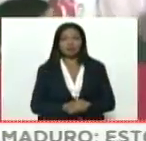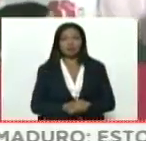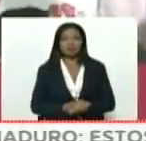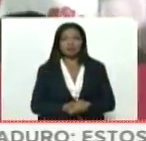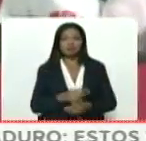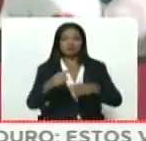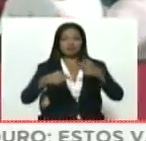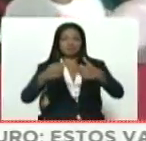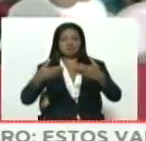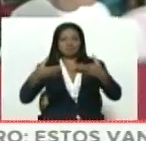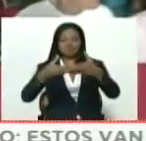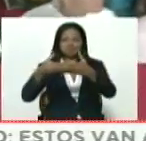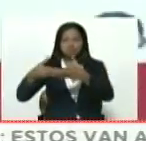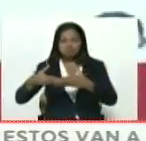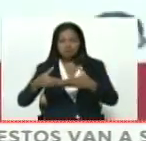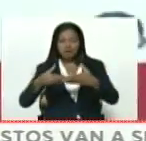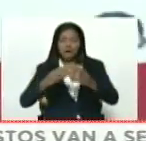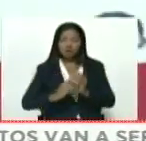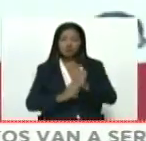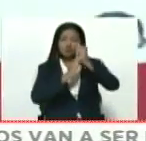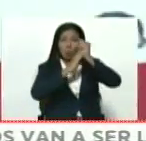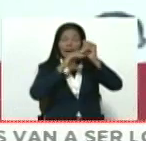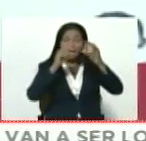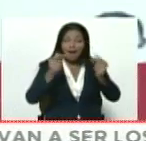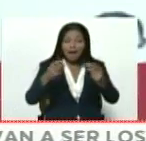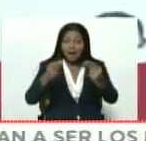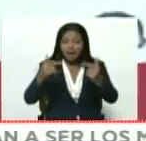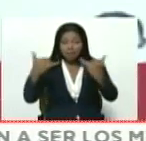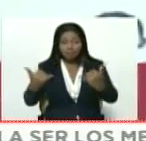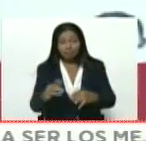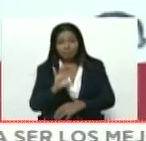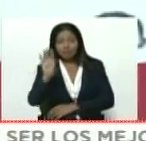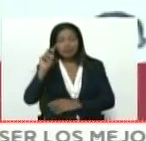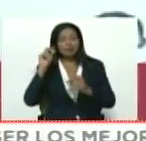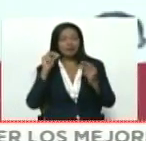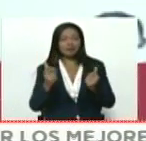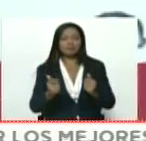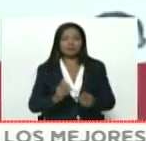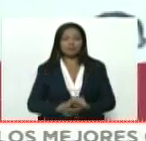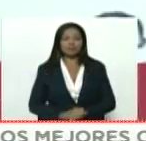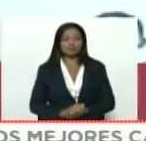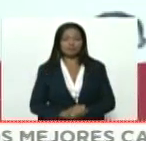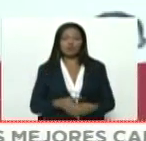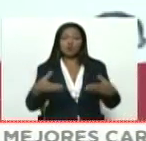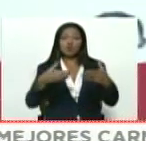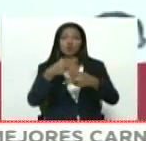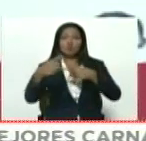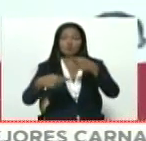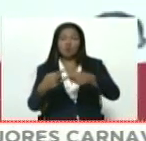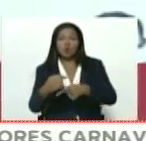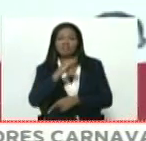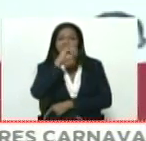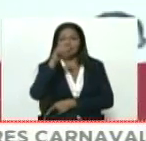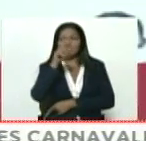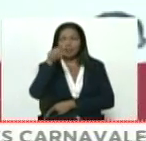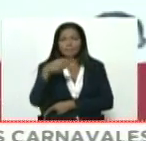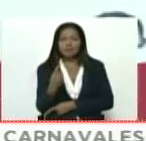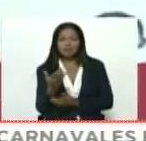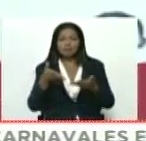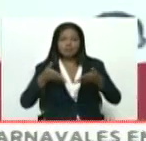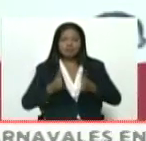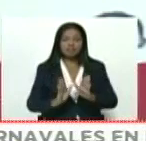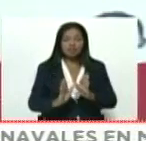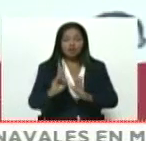que tienen que tomar la conducción del país pronto, pronto. Está la generación Z, los que nacieron